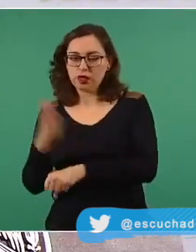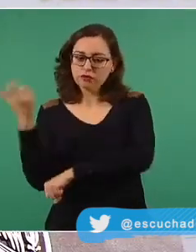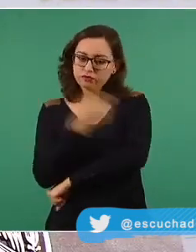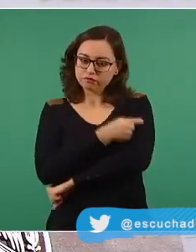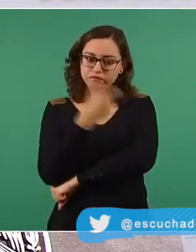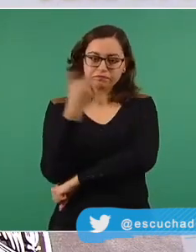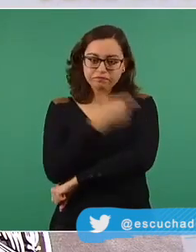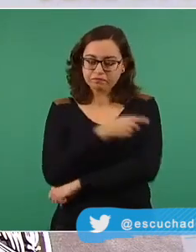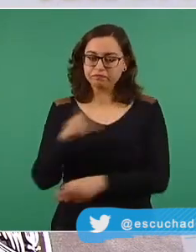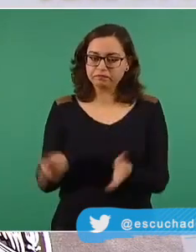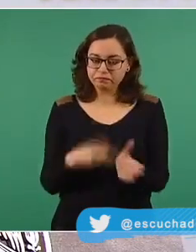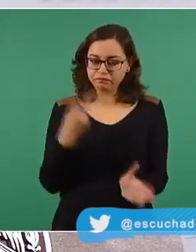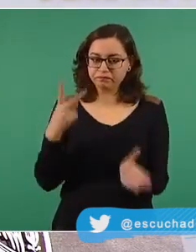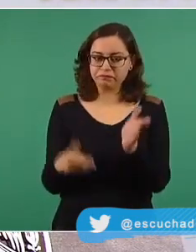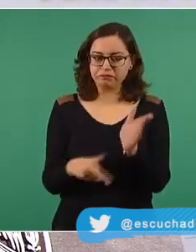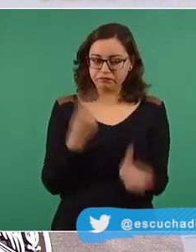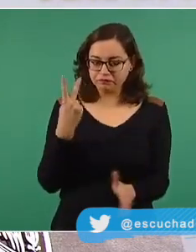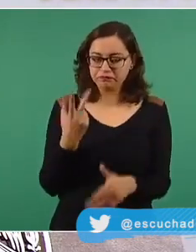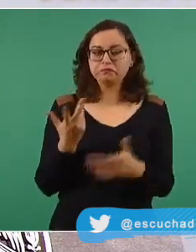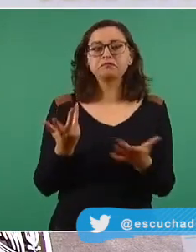Microbiología Gamaleya, para sumar